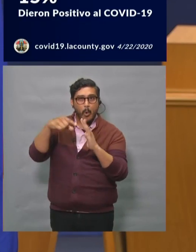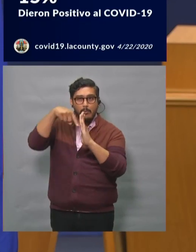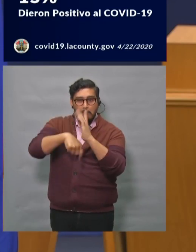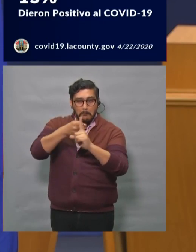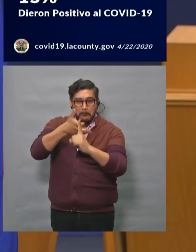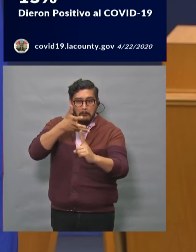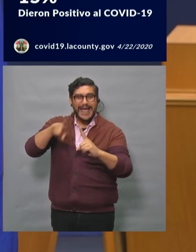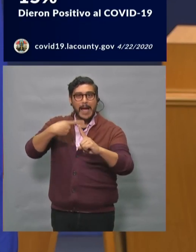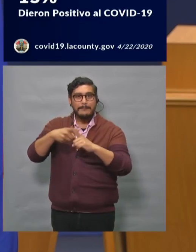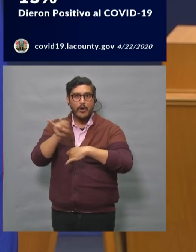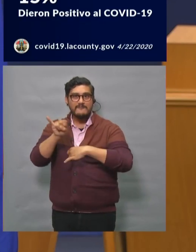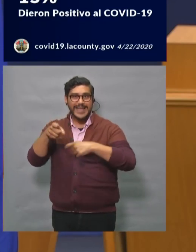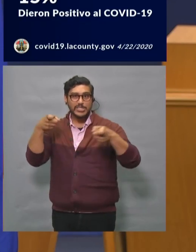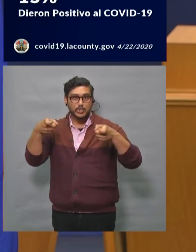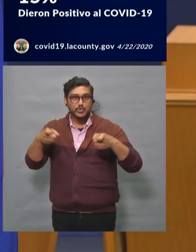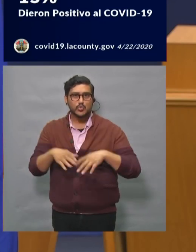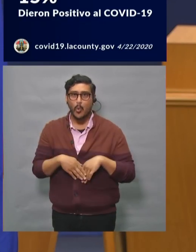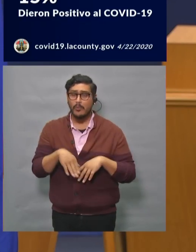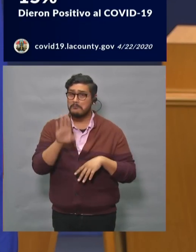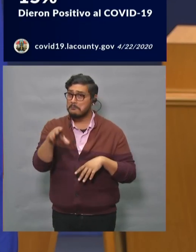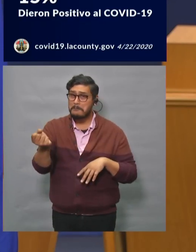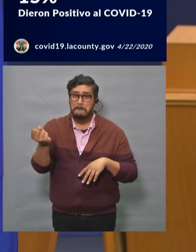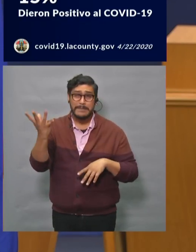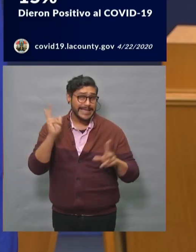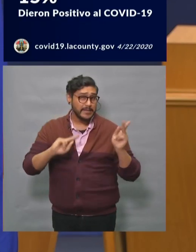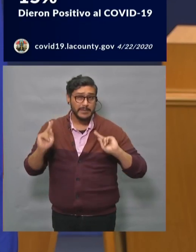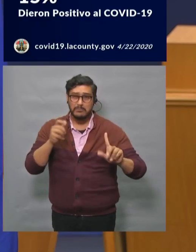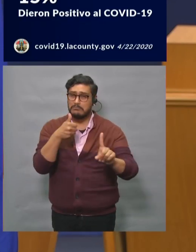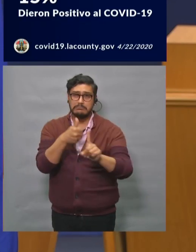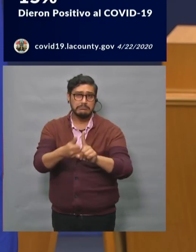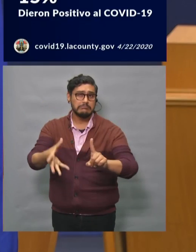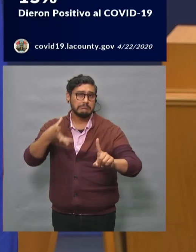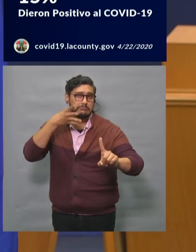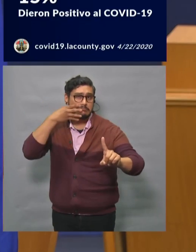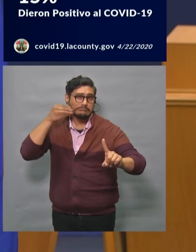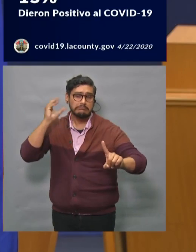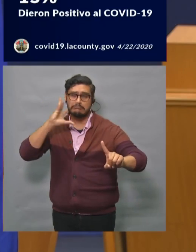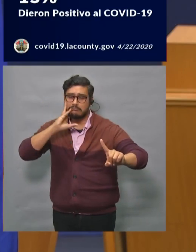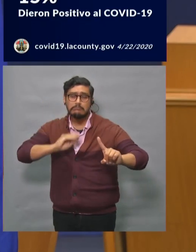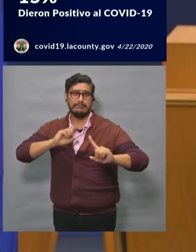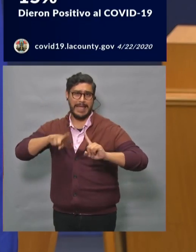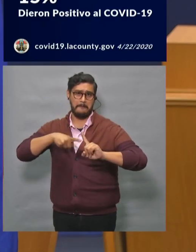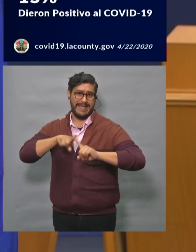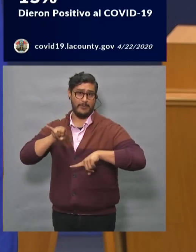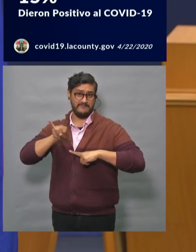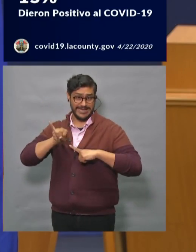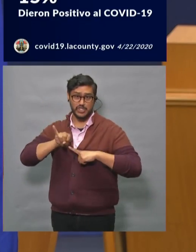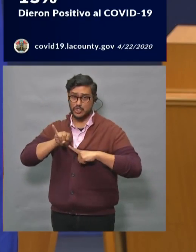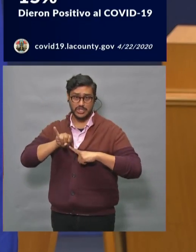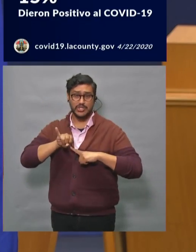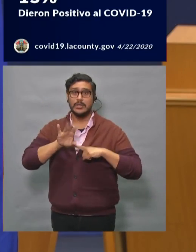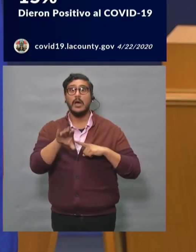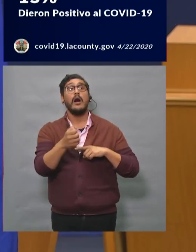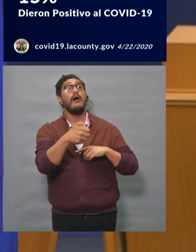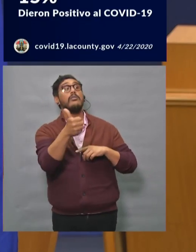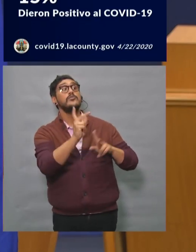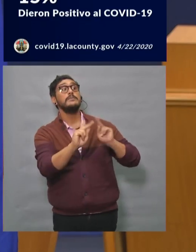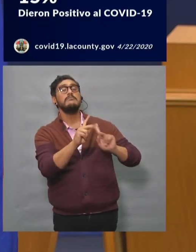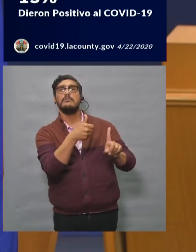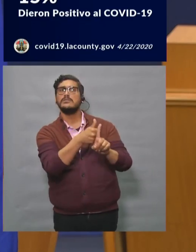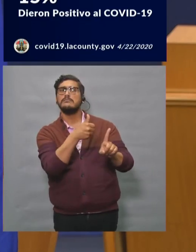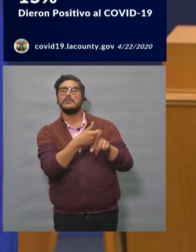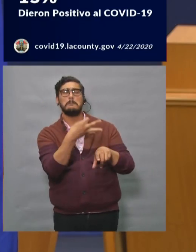Hay enfermeras de salud con mucha experiencia en el control de infecciones y hay muchas otras que tienen experiencia